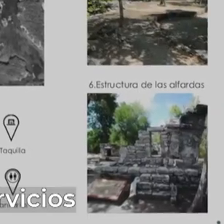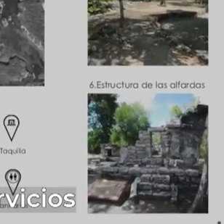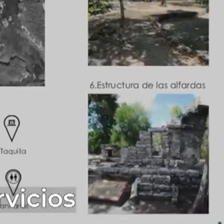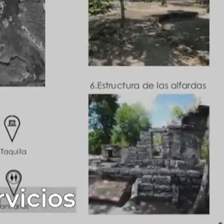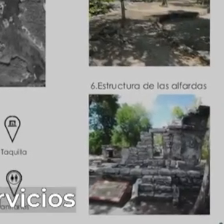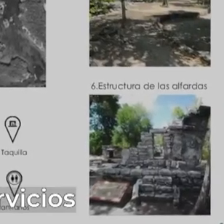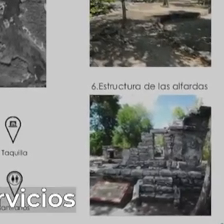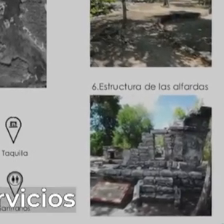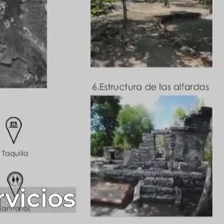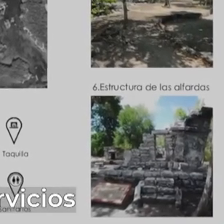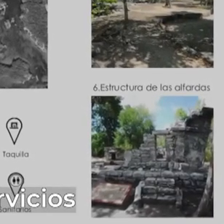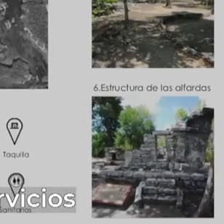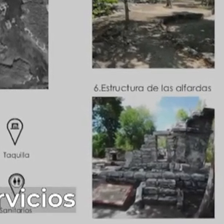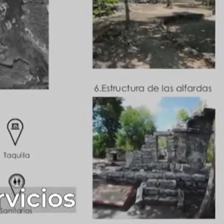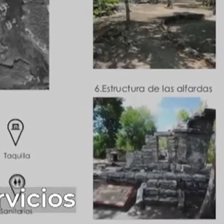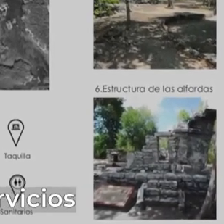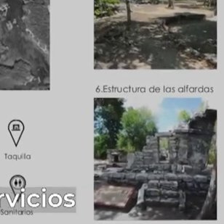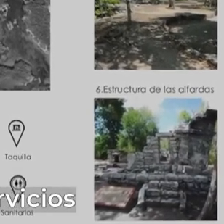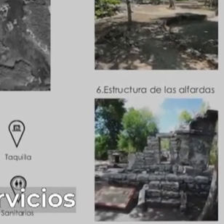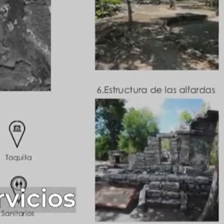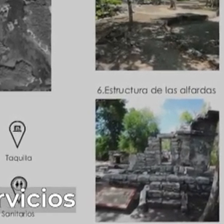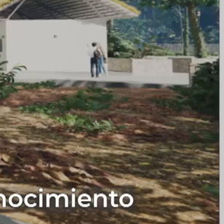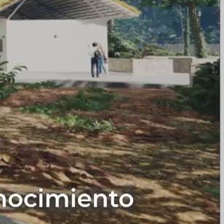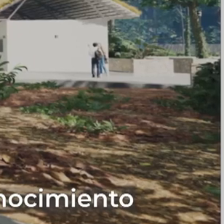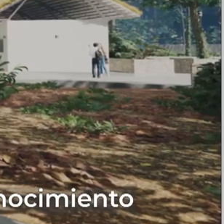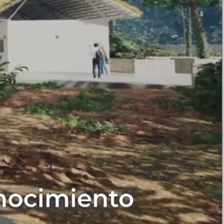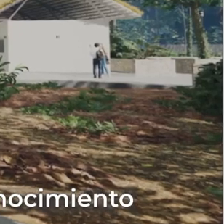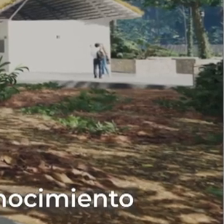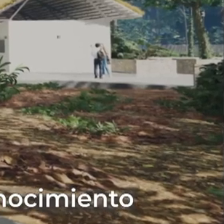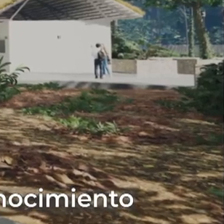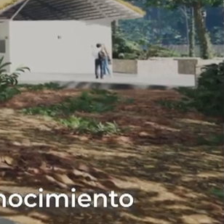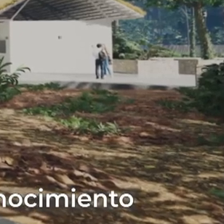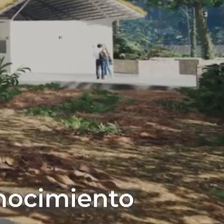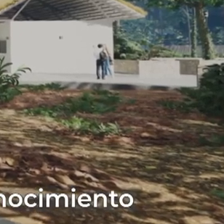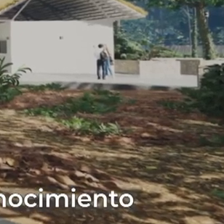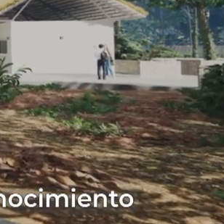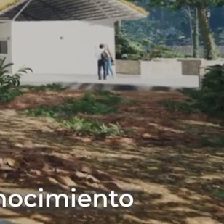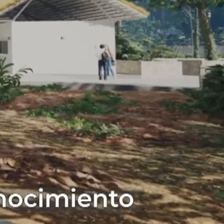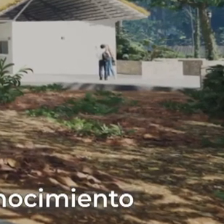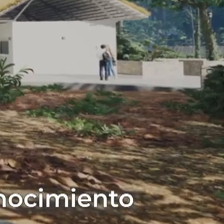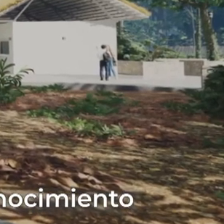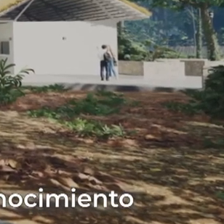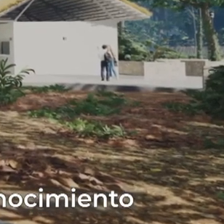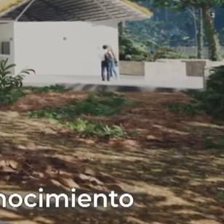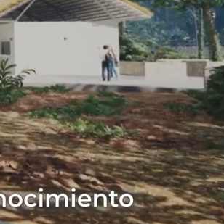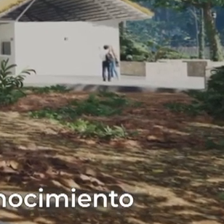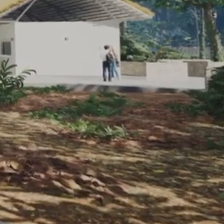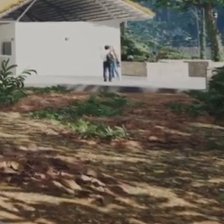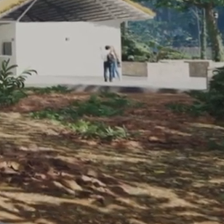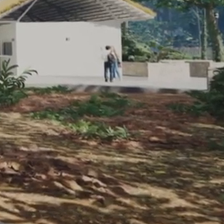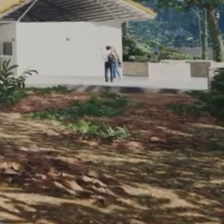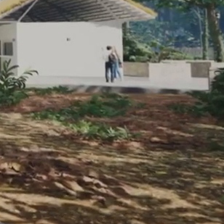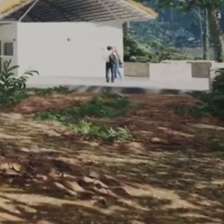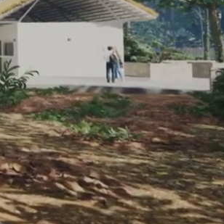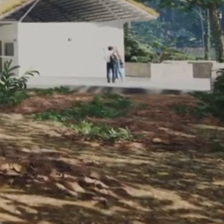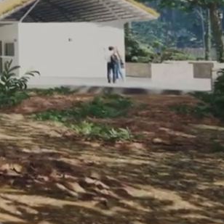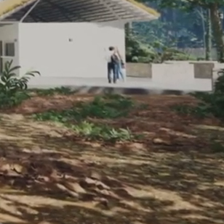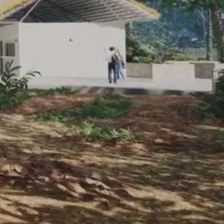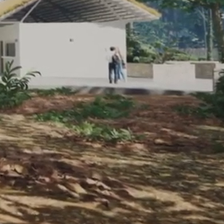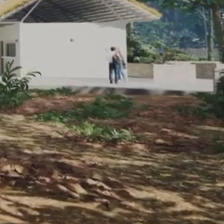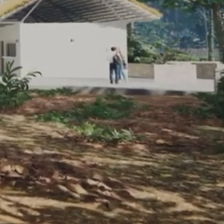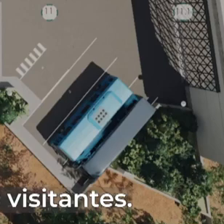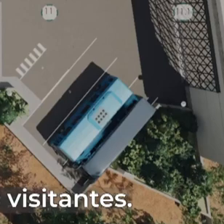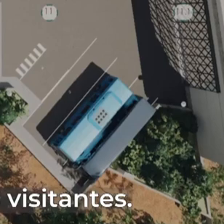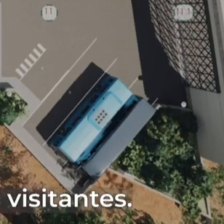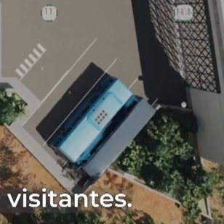acondiciona una nueva unidad de servicios y una sala de interpretación para el mayor conocimiento y comprensión del lugar,